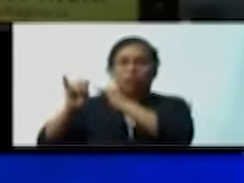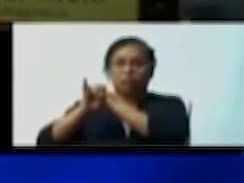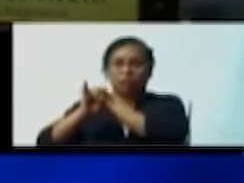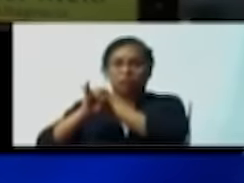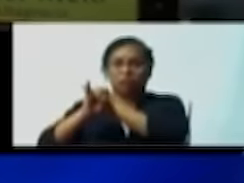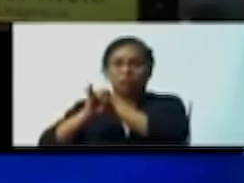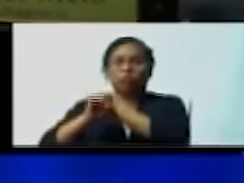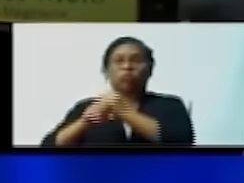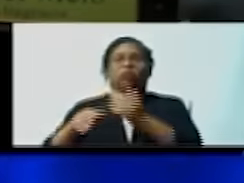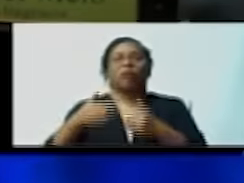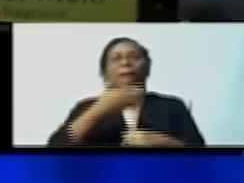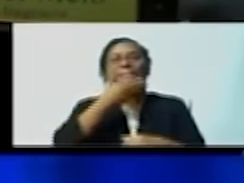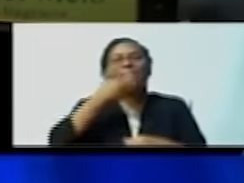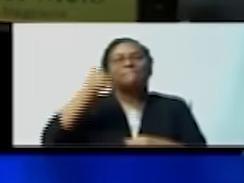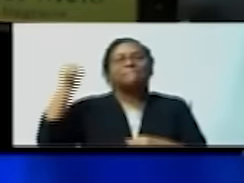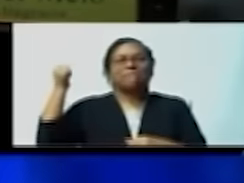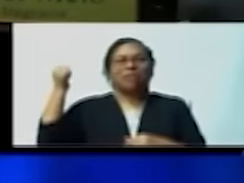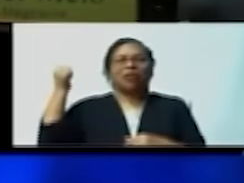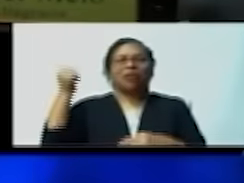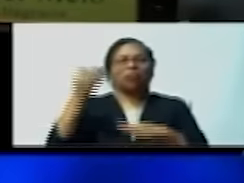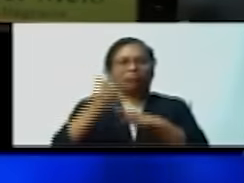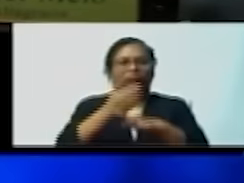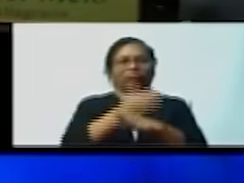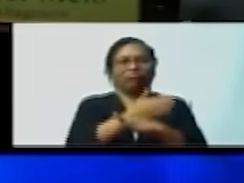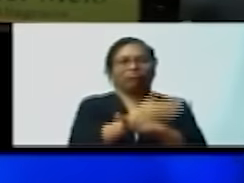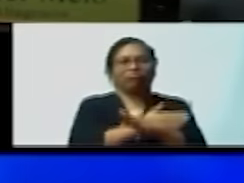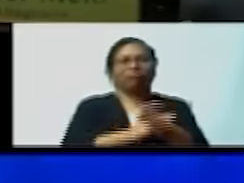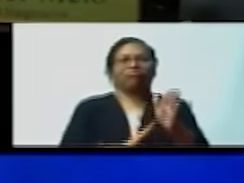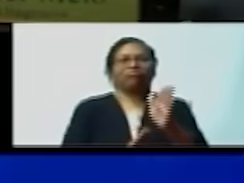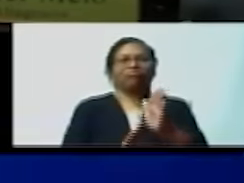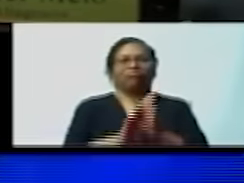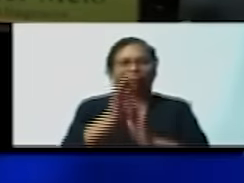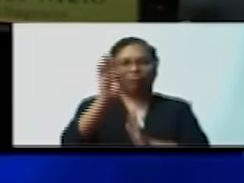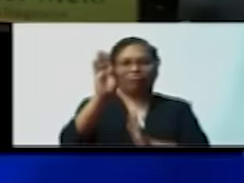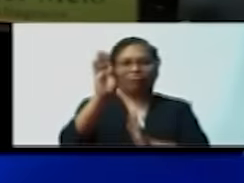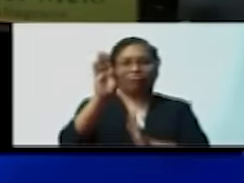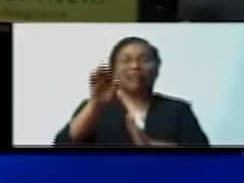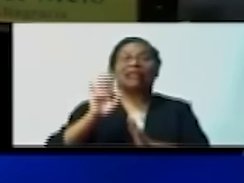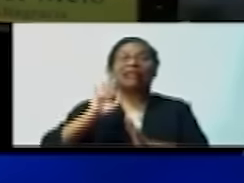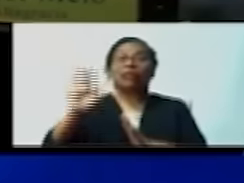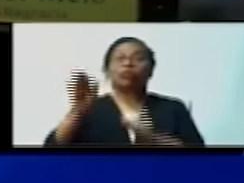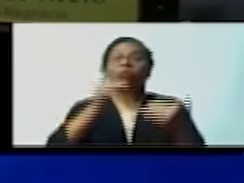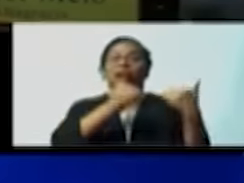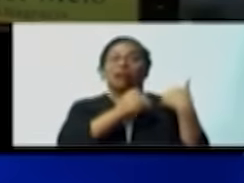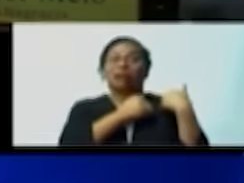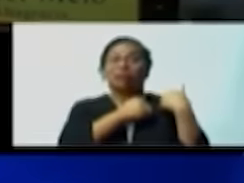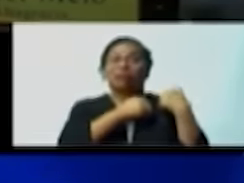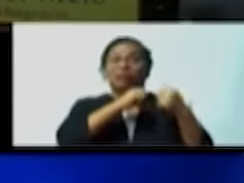desborden las facultades o atribuciones de un órgano tan importante como este